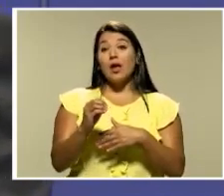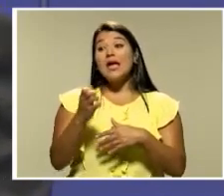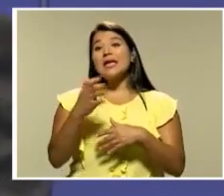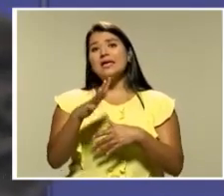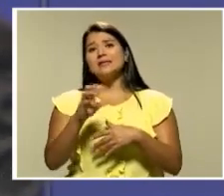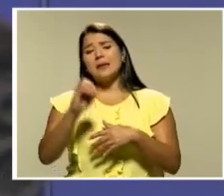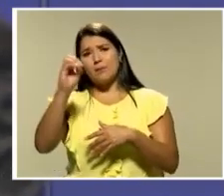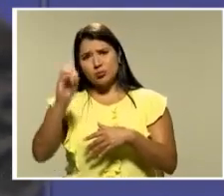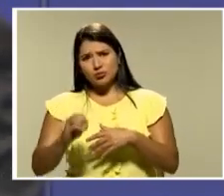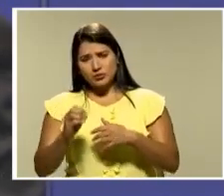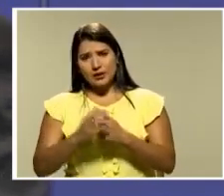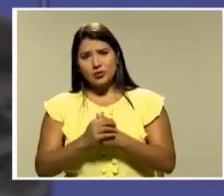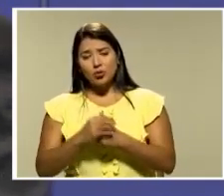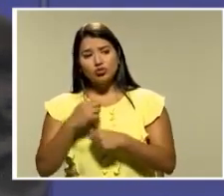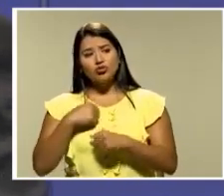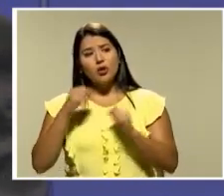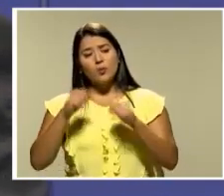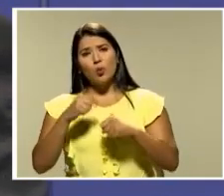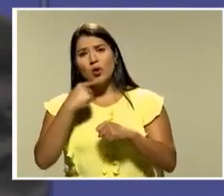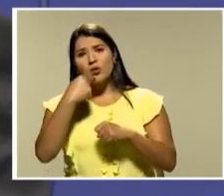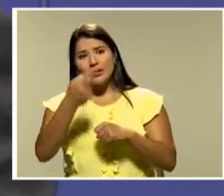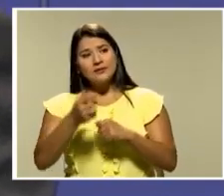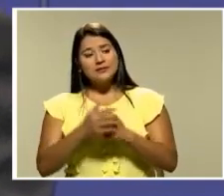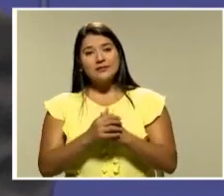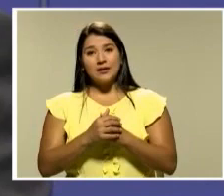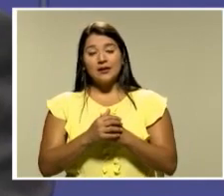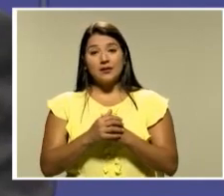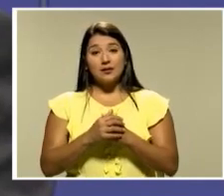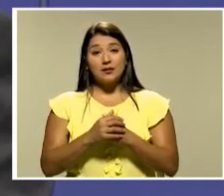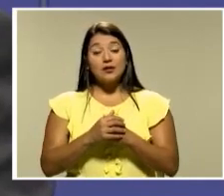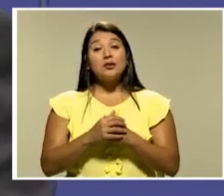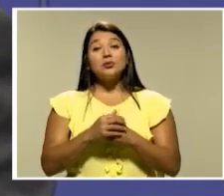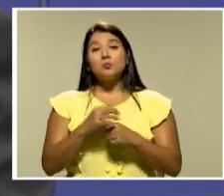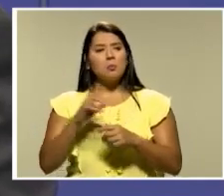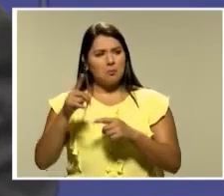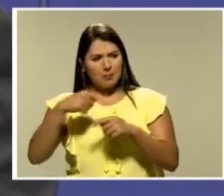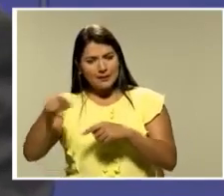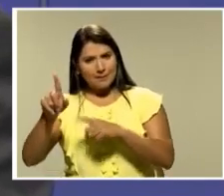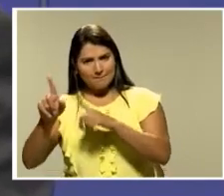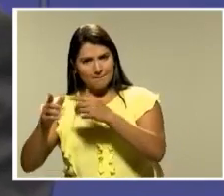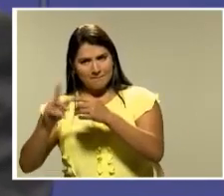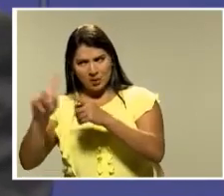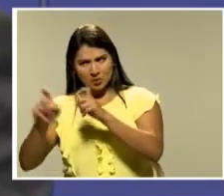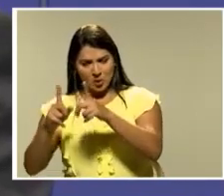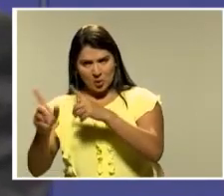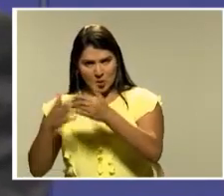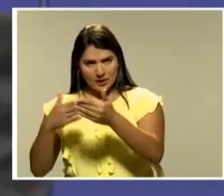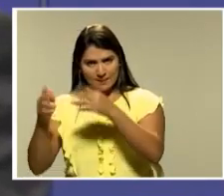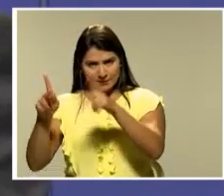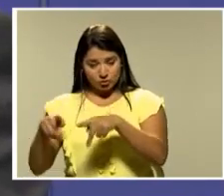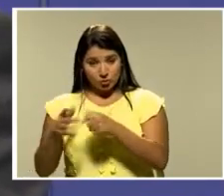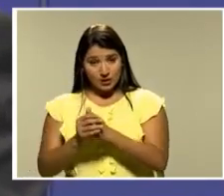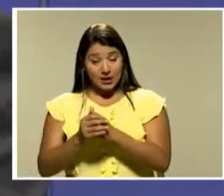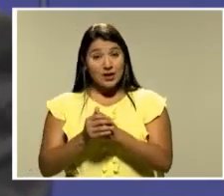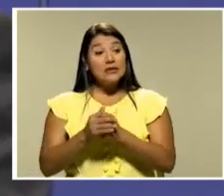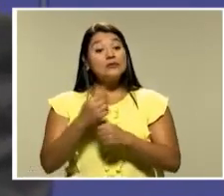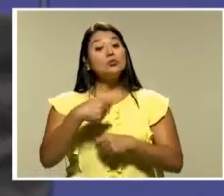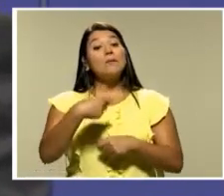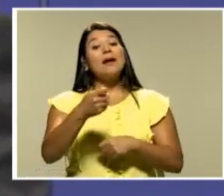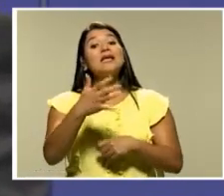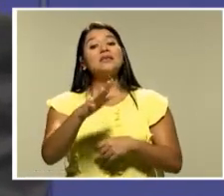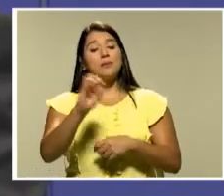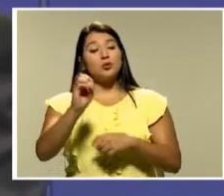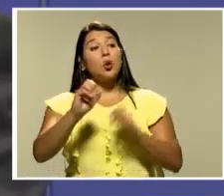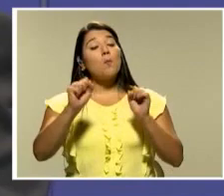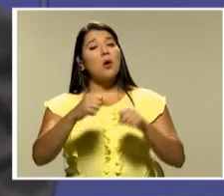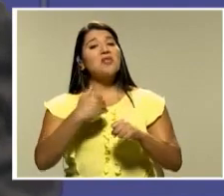decir, vaya, pregúntele a cualquier actuario y le van a decir sí. Al 15% usted puede recibir una pensión con relativa